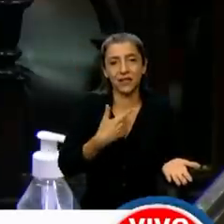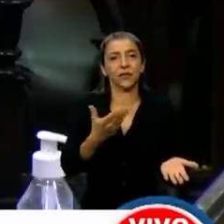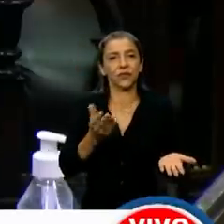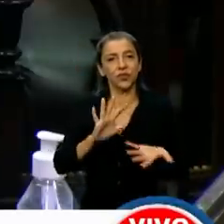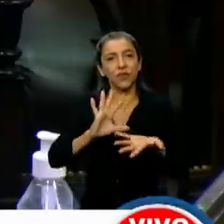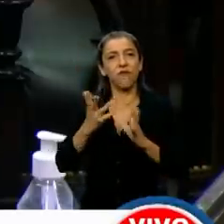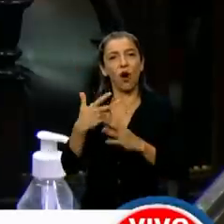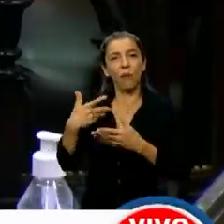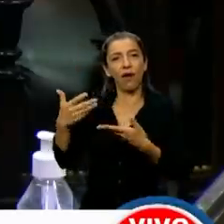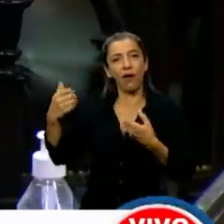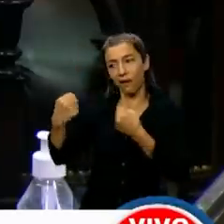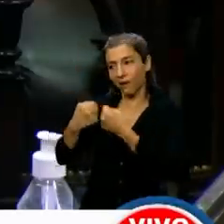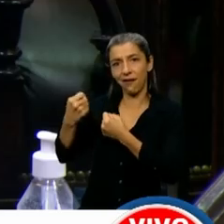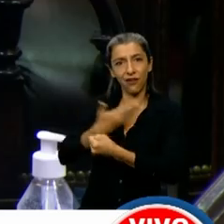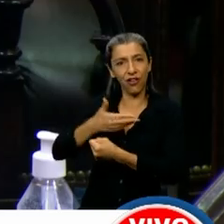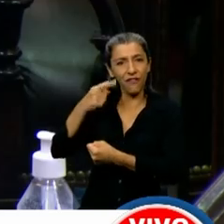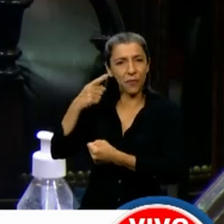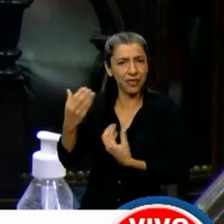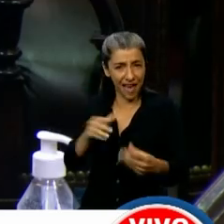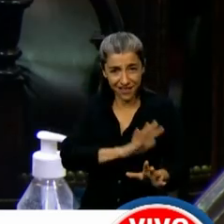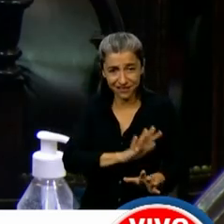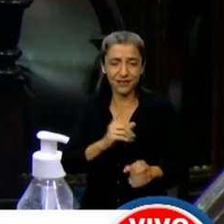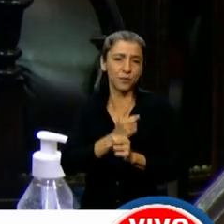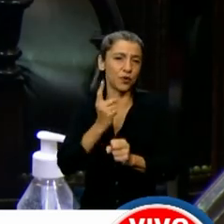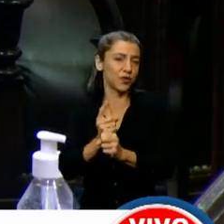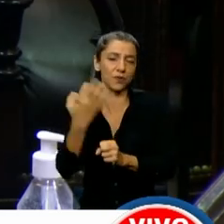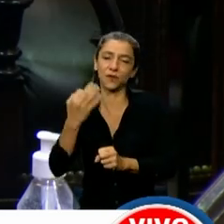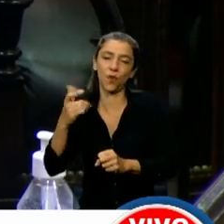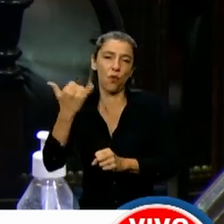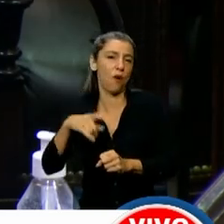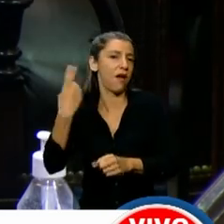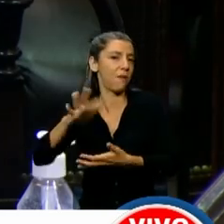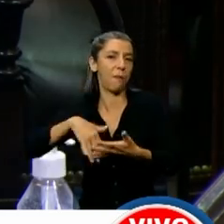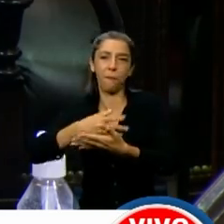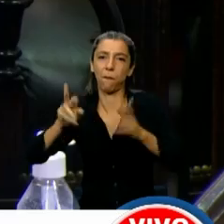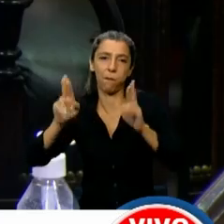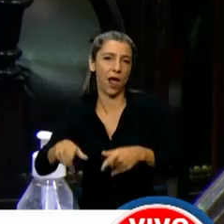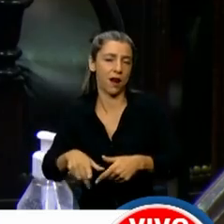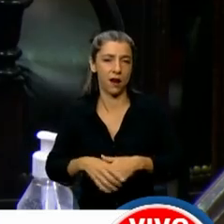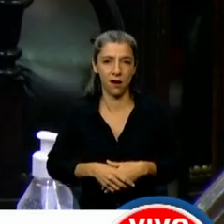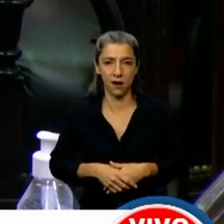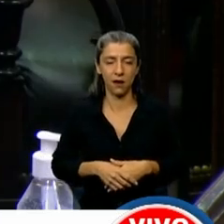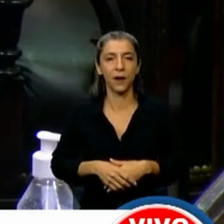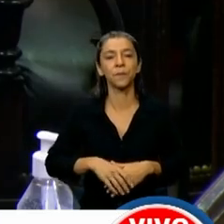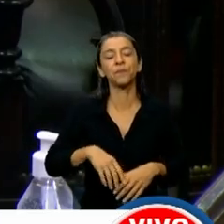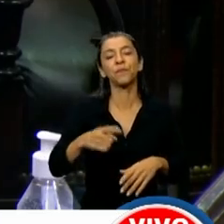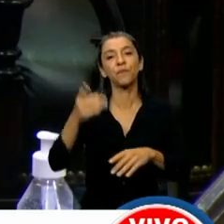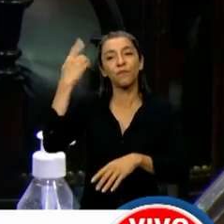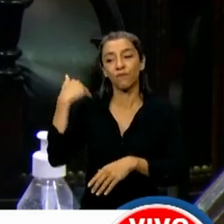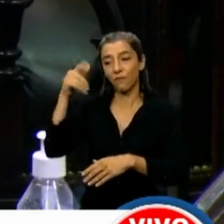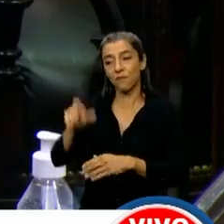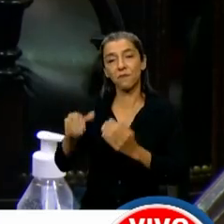sostenible y algo más sólido en la primera filmina que nos presentó el ministro había cinco